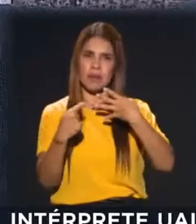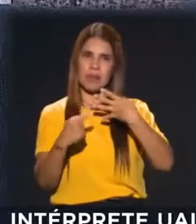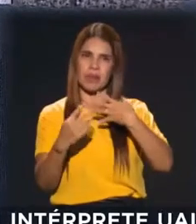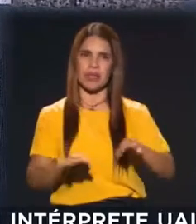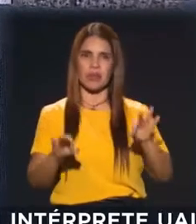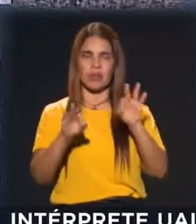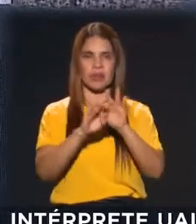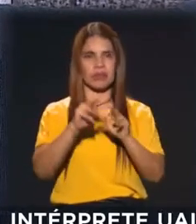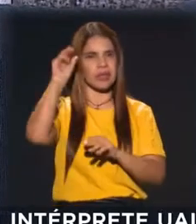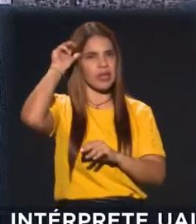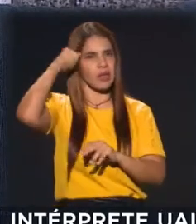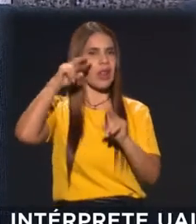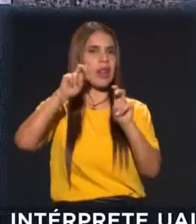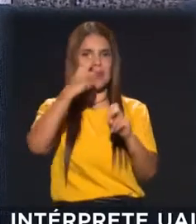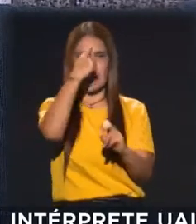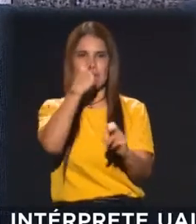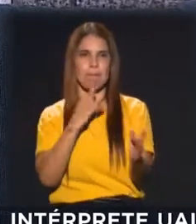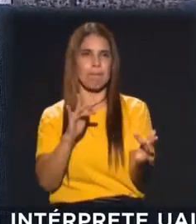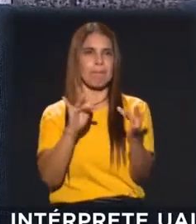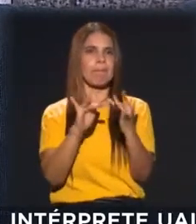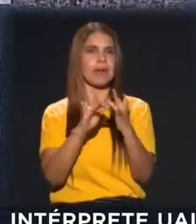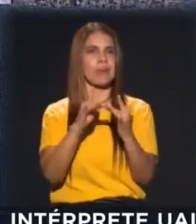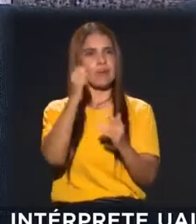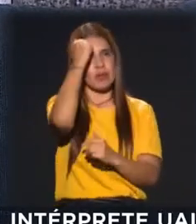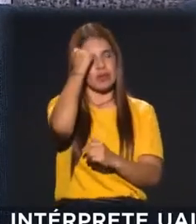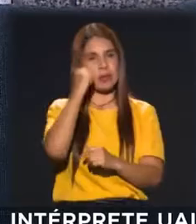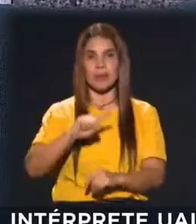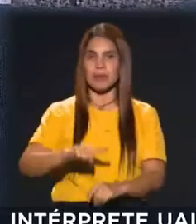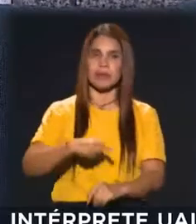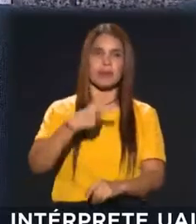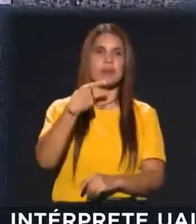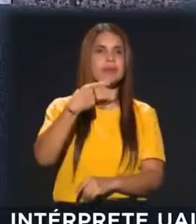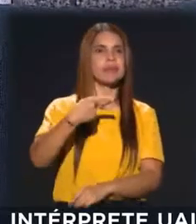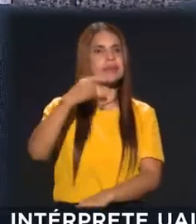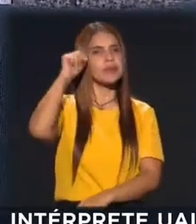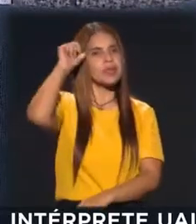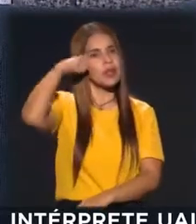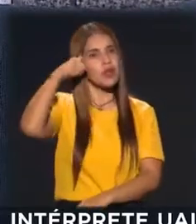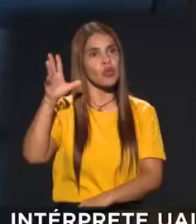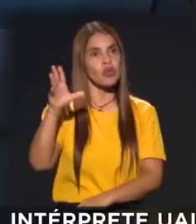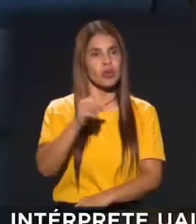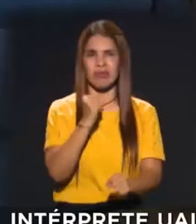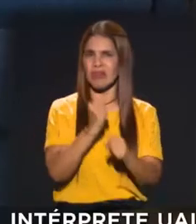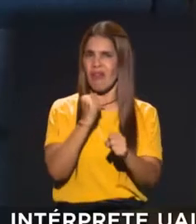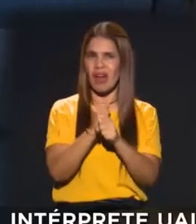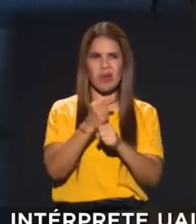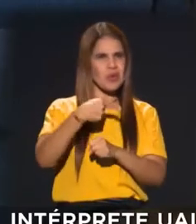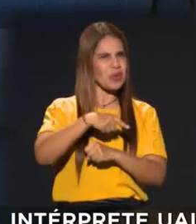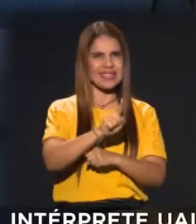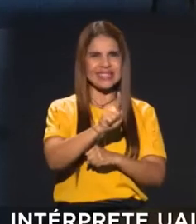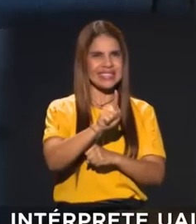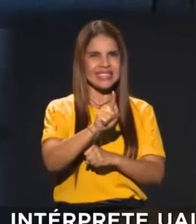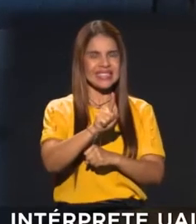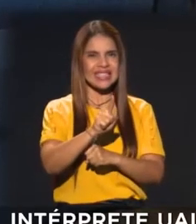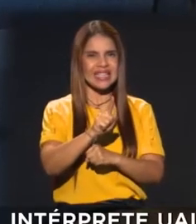recordar siempre a la hora de ser maestros y más en la primera infancia. Vale, creo que lo primero es recordar que nosotros somos más que un trabajo, creo